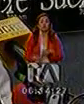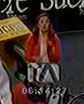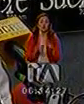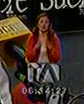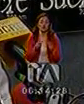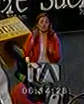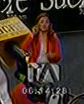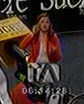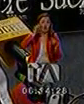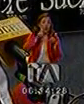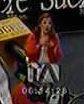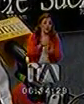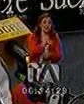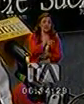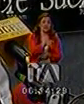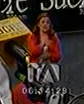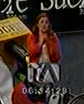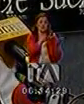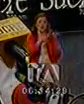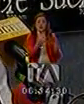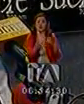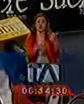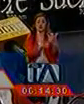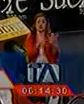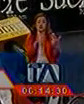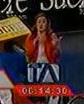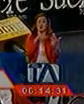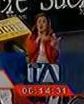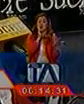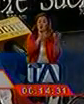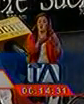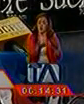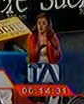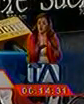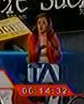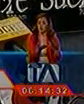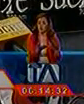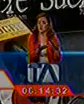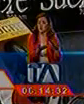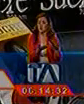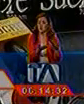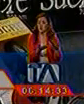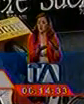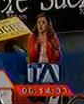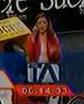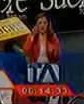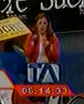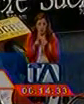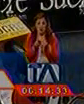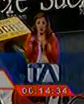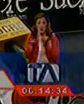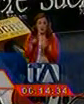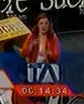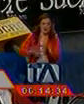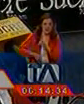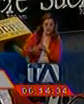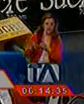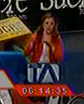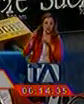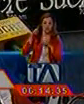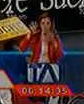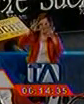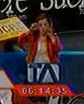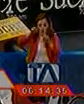de acuerdo con lo que ocurre, pero tampoco está de acuerdo con que los asesinos, violadores,